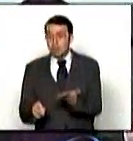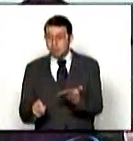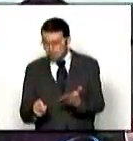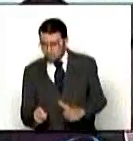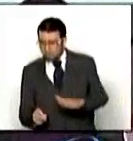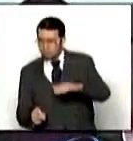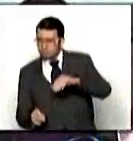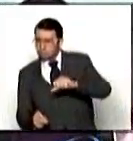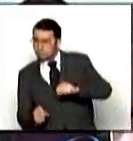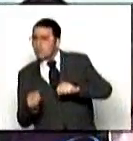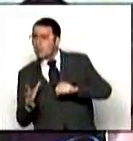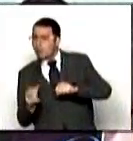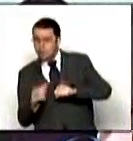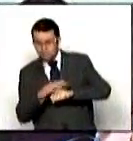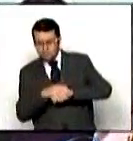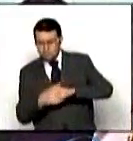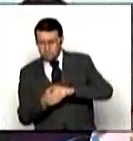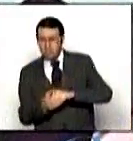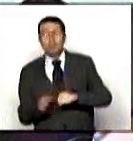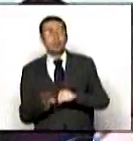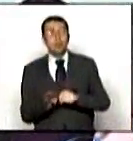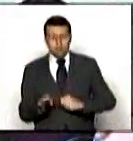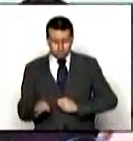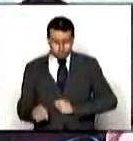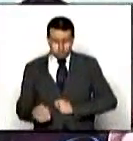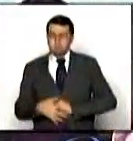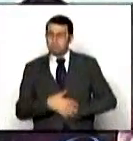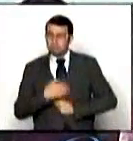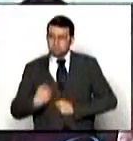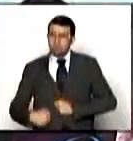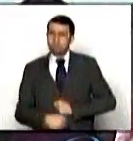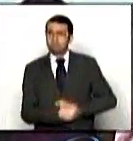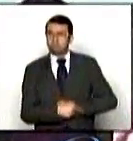cerrado, prácticamente ese es el tamaño del estómago de un niño. Entonces,